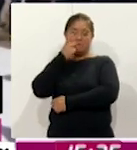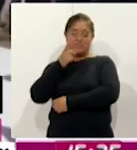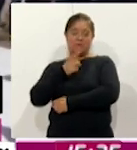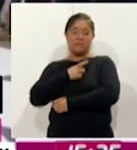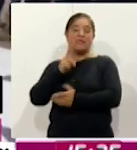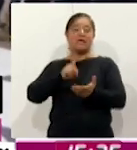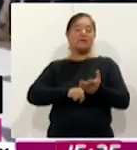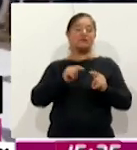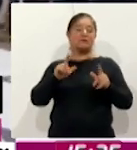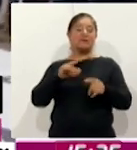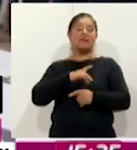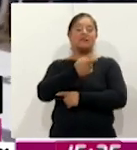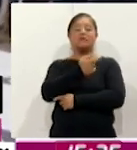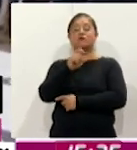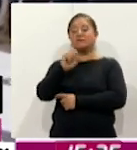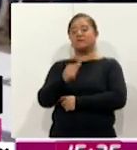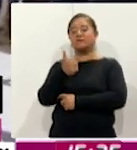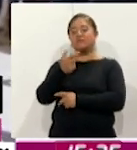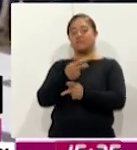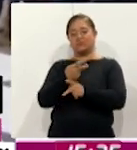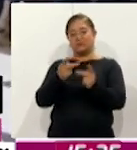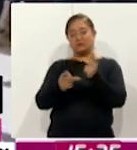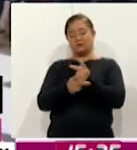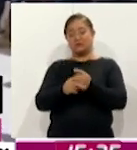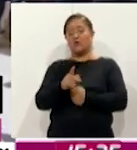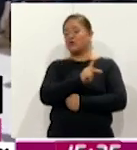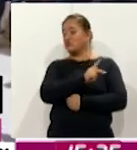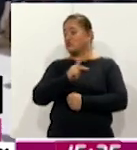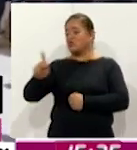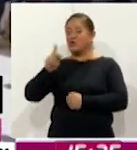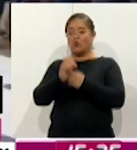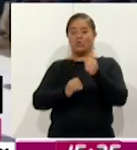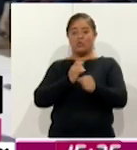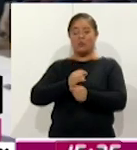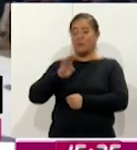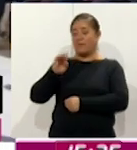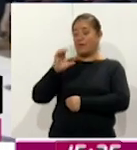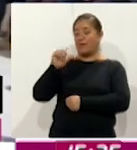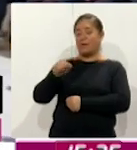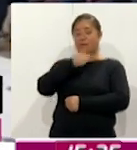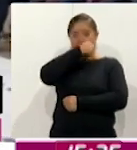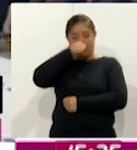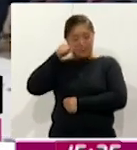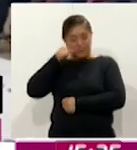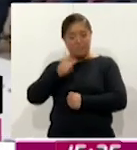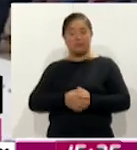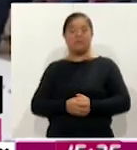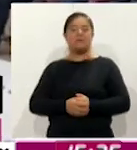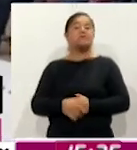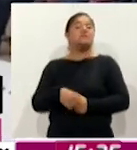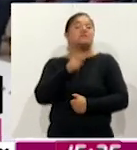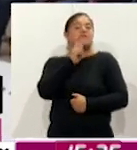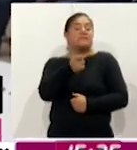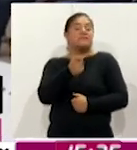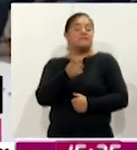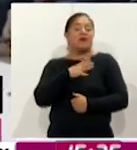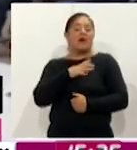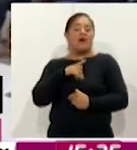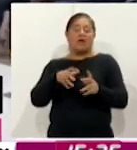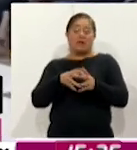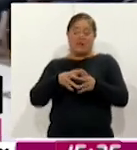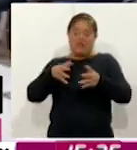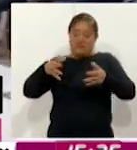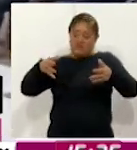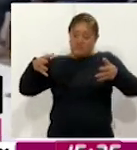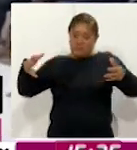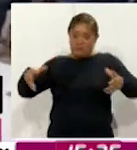existen 126 bachilleratos, todos ellos con oportunidad a becas Benito Juárez, que representa un importante crecimiento